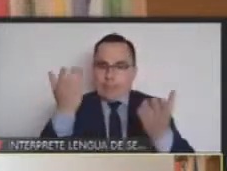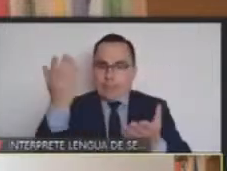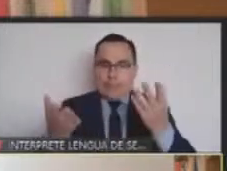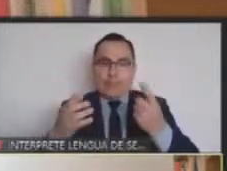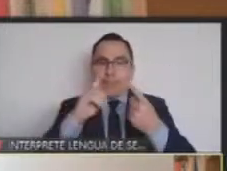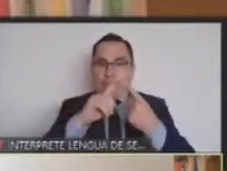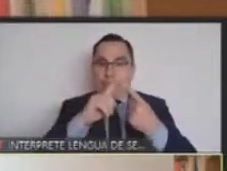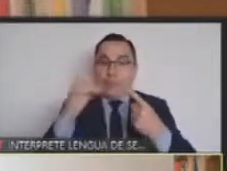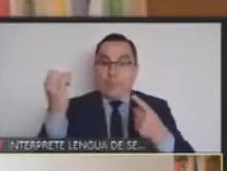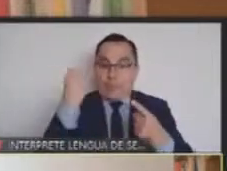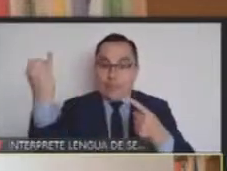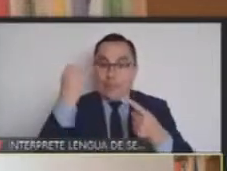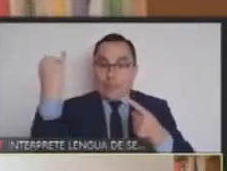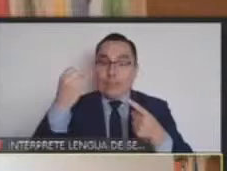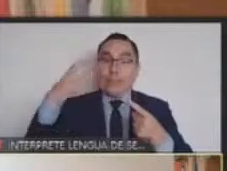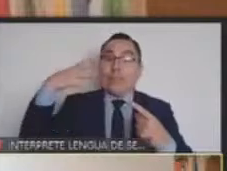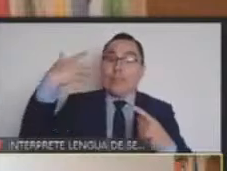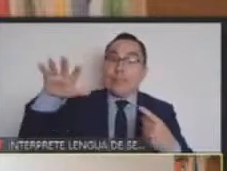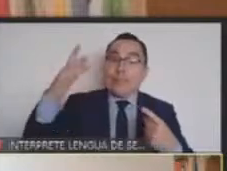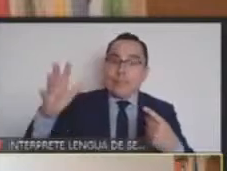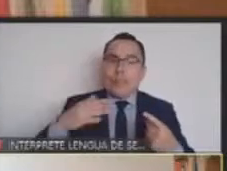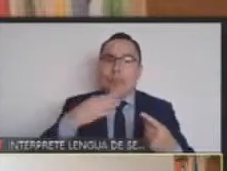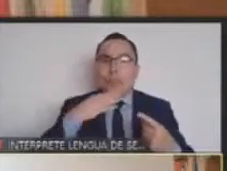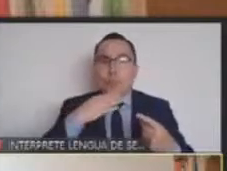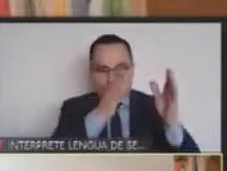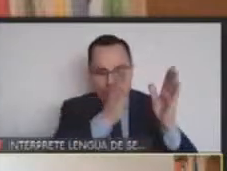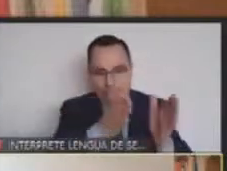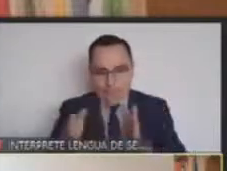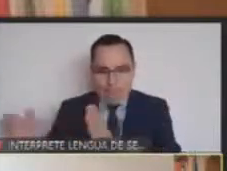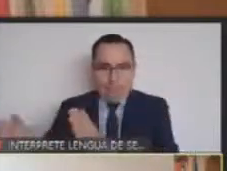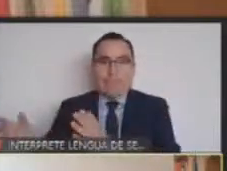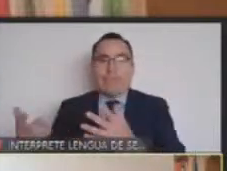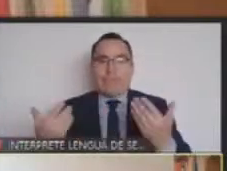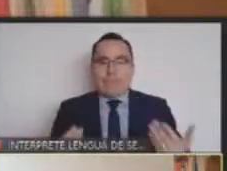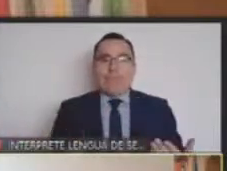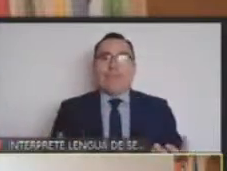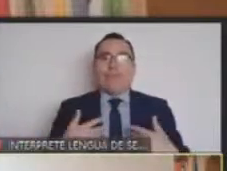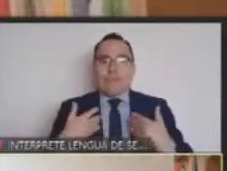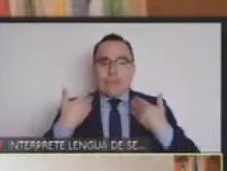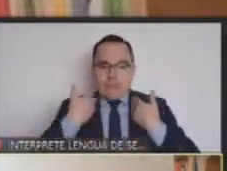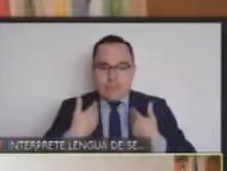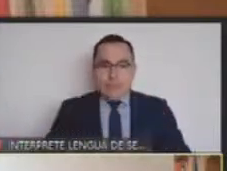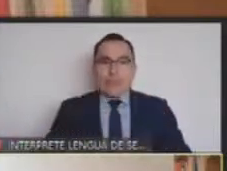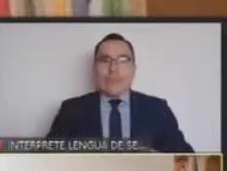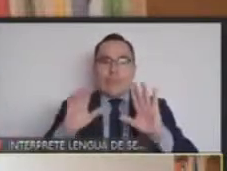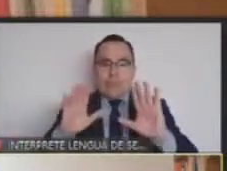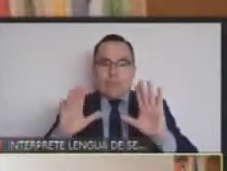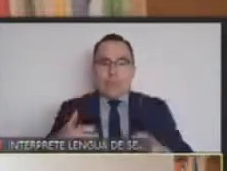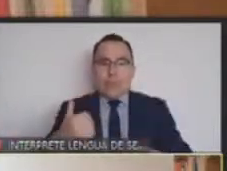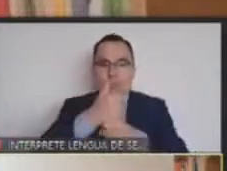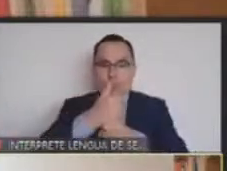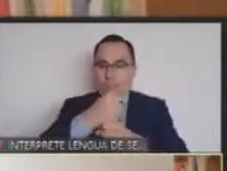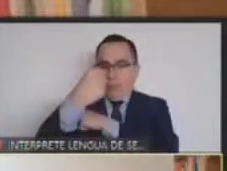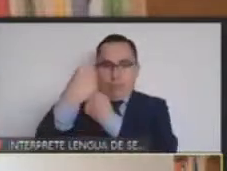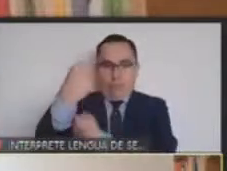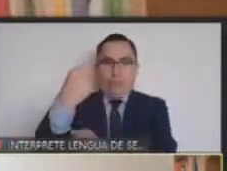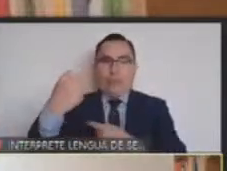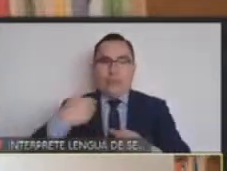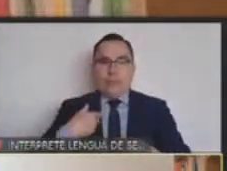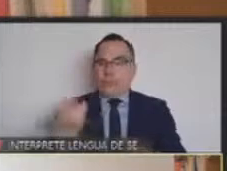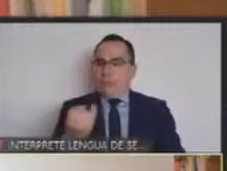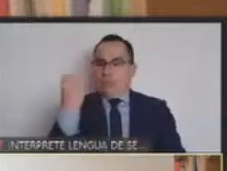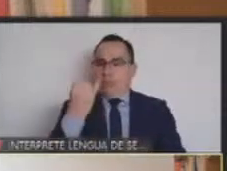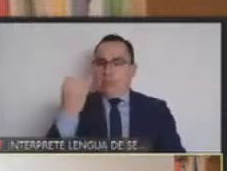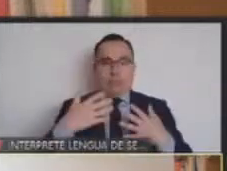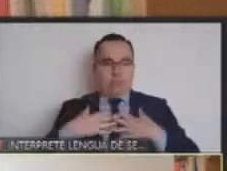refiere a un aspecto estructural u orgánico en cuanto se relaciona con la doctrina de la separación de los poderes y con la autonomía de la